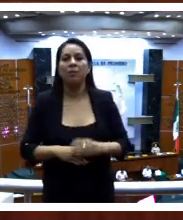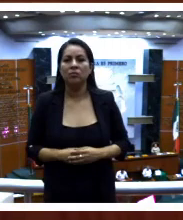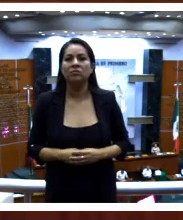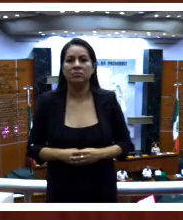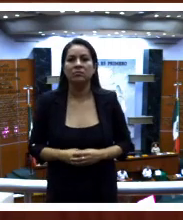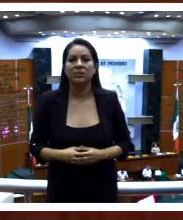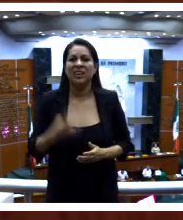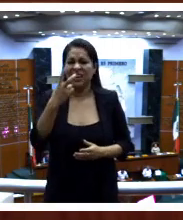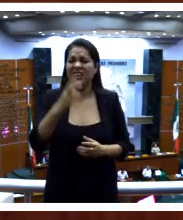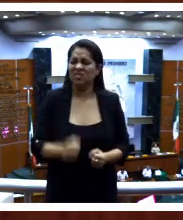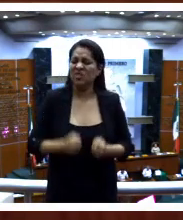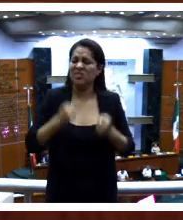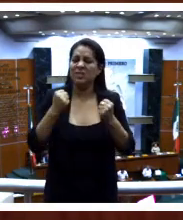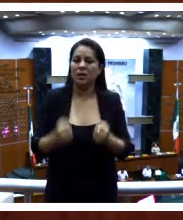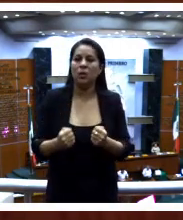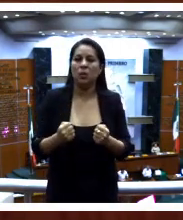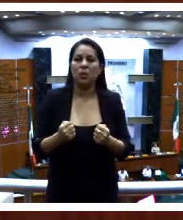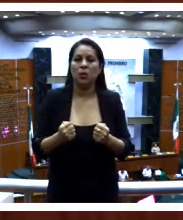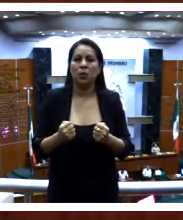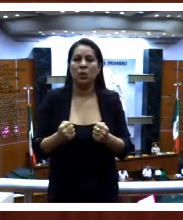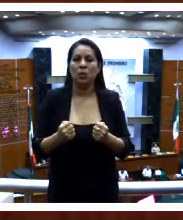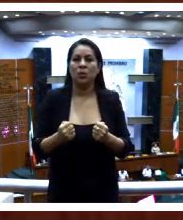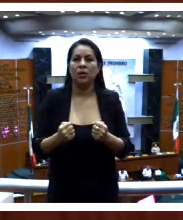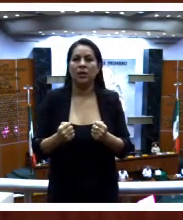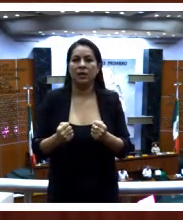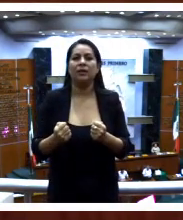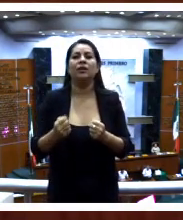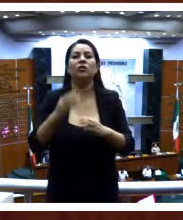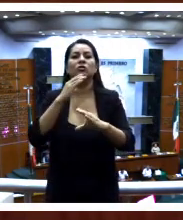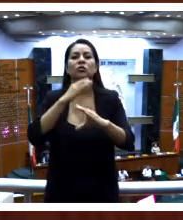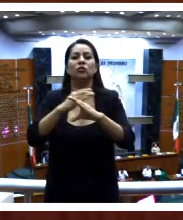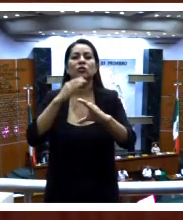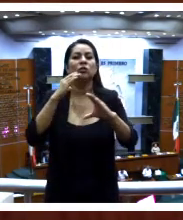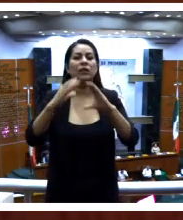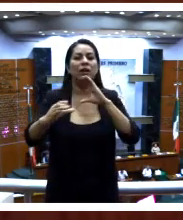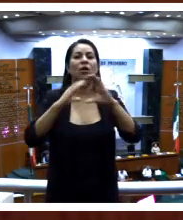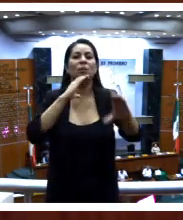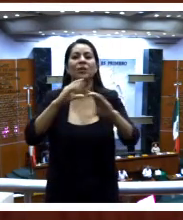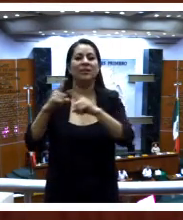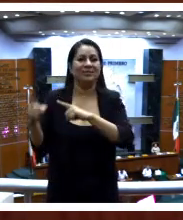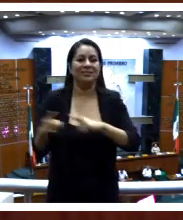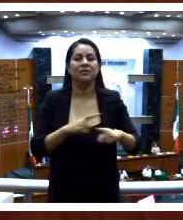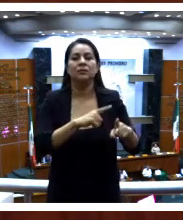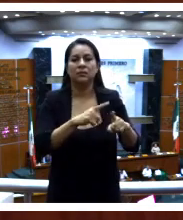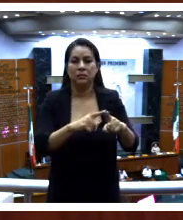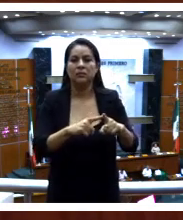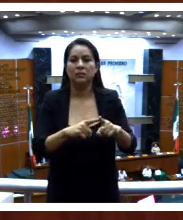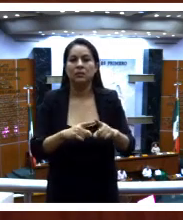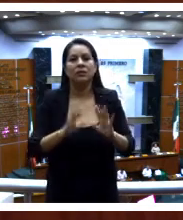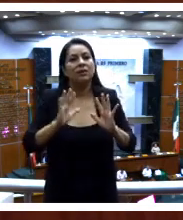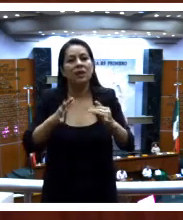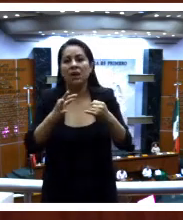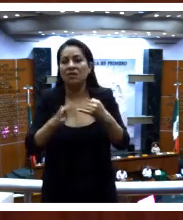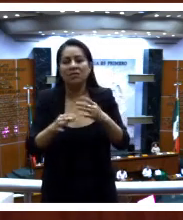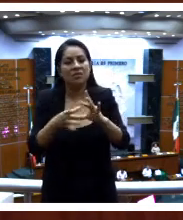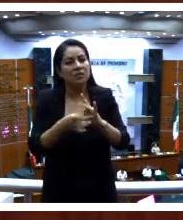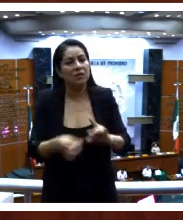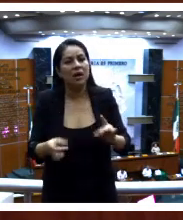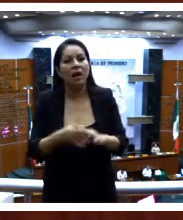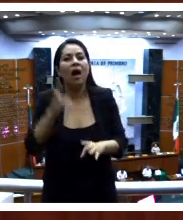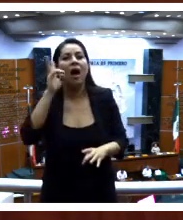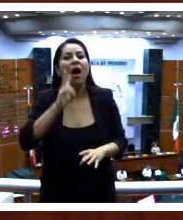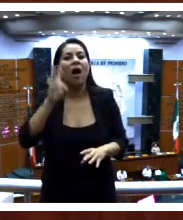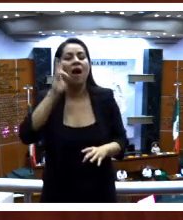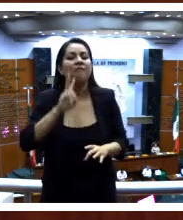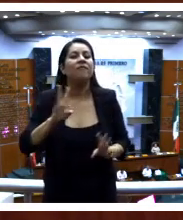es lo que estoy seguro que va a haber en los medios de comunicación. Y ya al último decirles, a ver